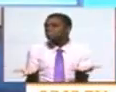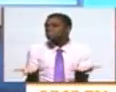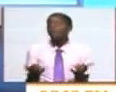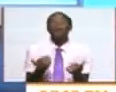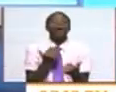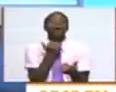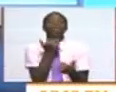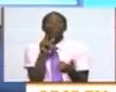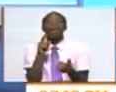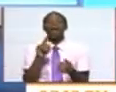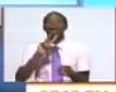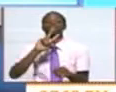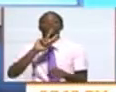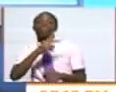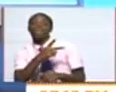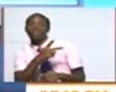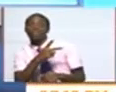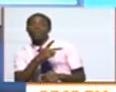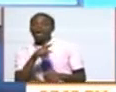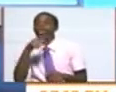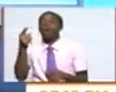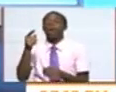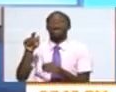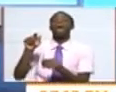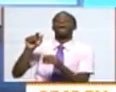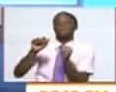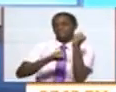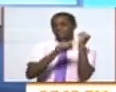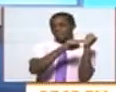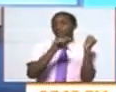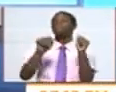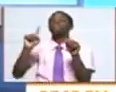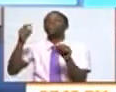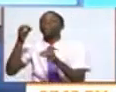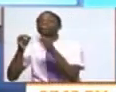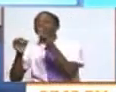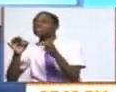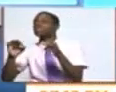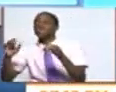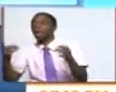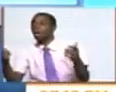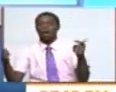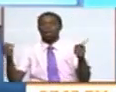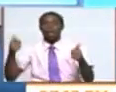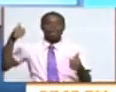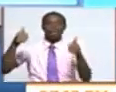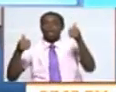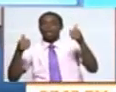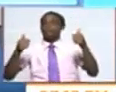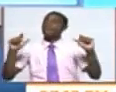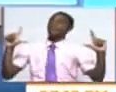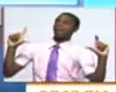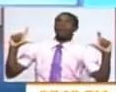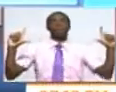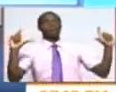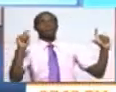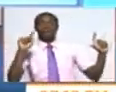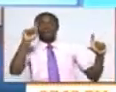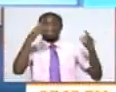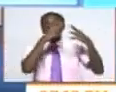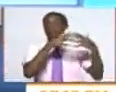entre Voluntad Popular y Primero Justicia para quien se ve más violento frente a los ojos de los Estados Unidos?